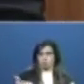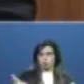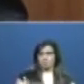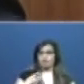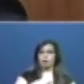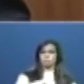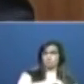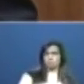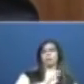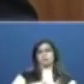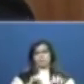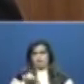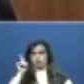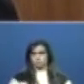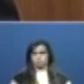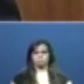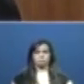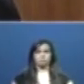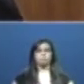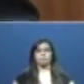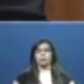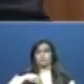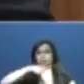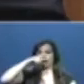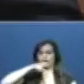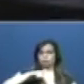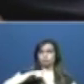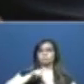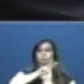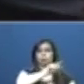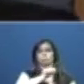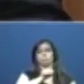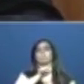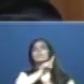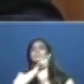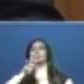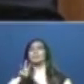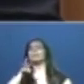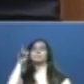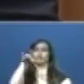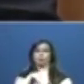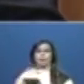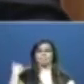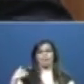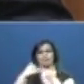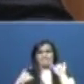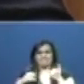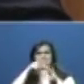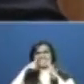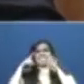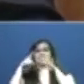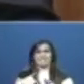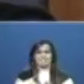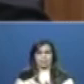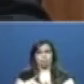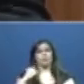España y para Castilla y león 2013 está siendo el sexto año consecutivo de la crisis no solo